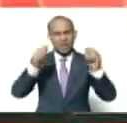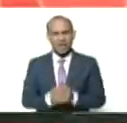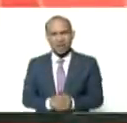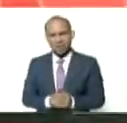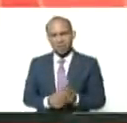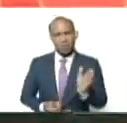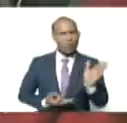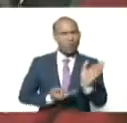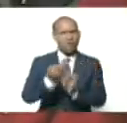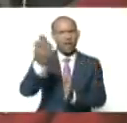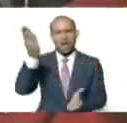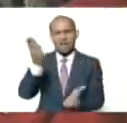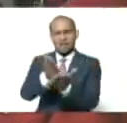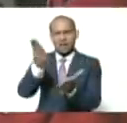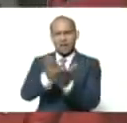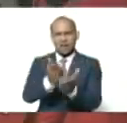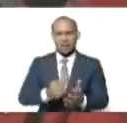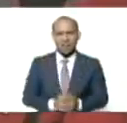¡Leales siempre!